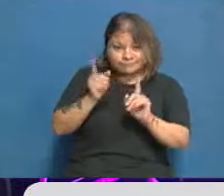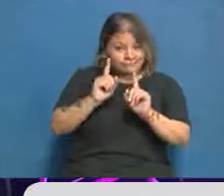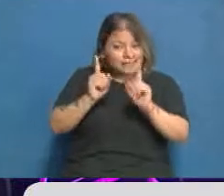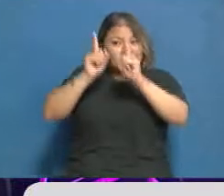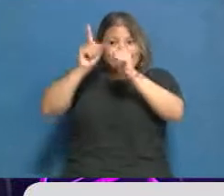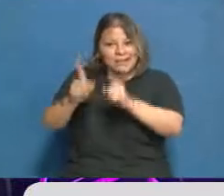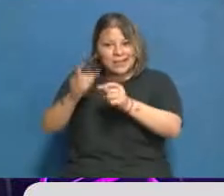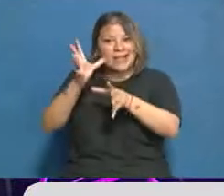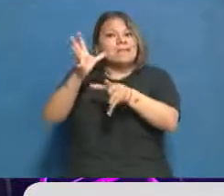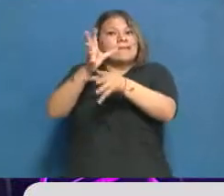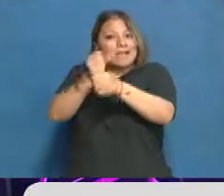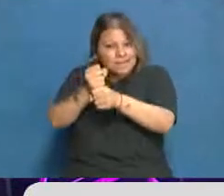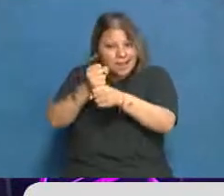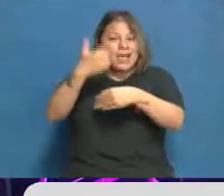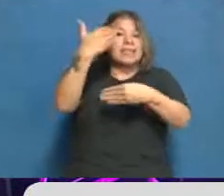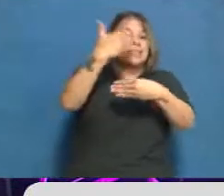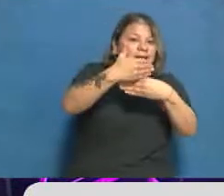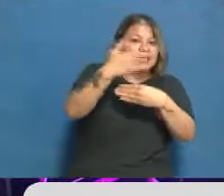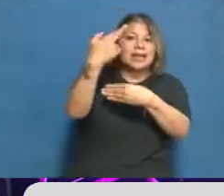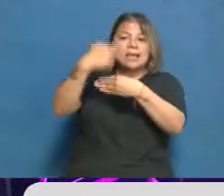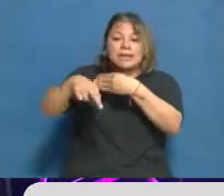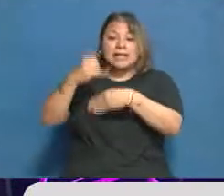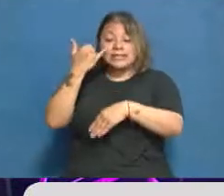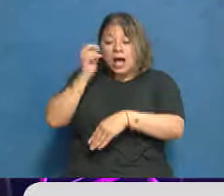y empezando por taxis y remises que ya tienen